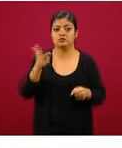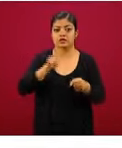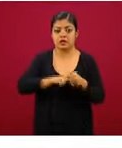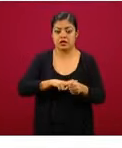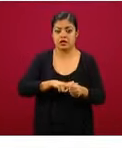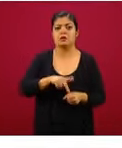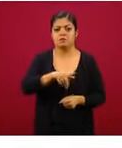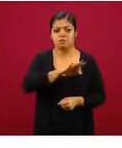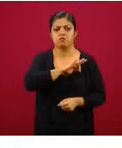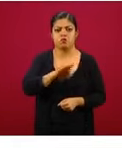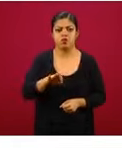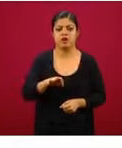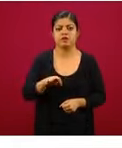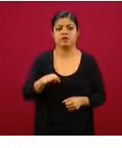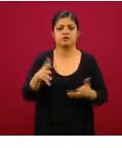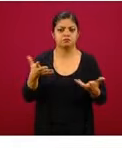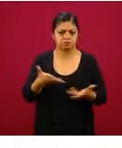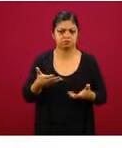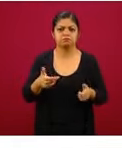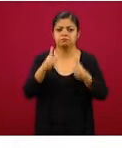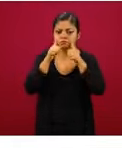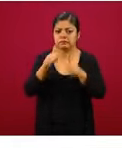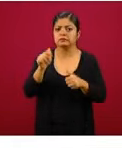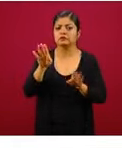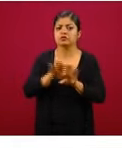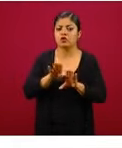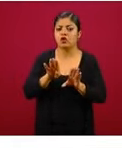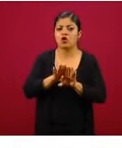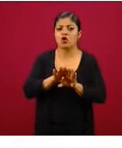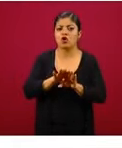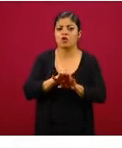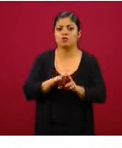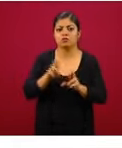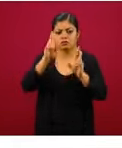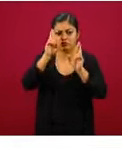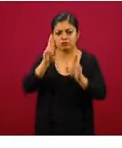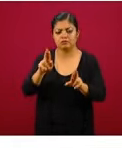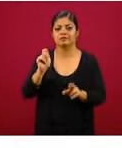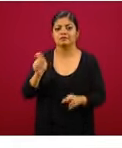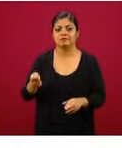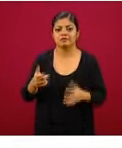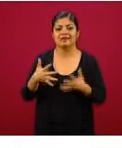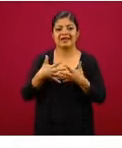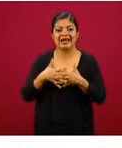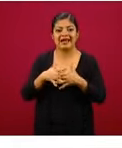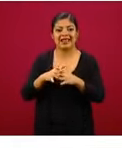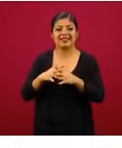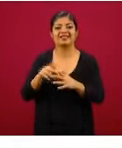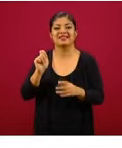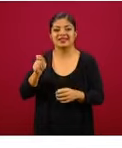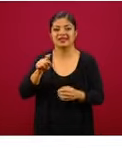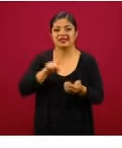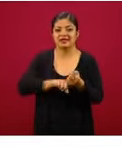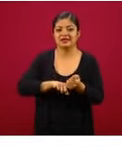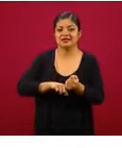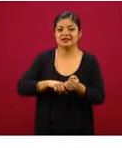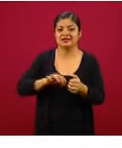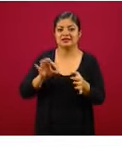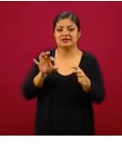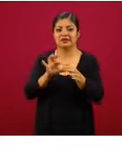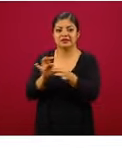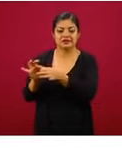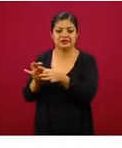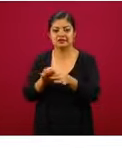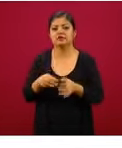pueden realizar y lo hacen de manera sistemática a esta red IRAG, que es precisamente la que tiene